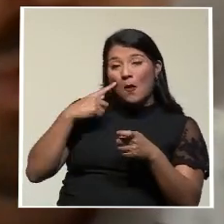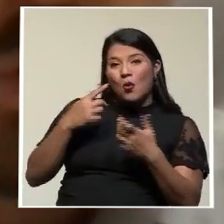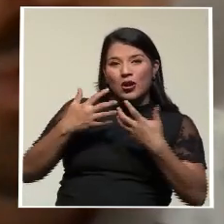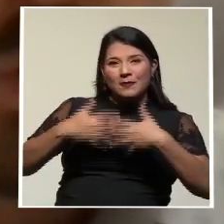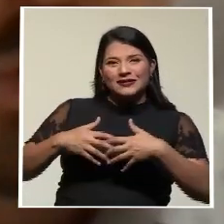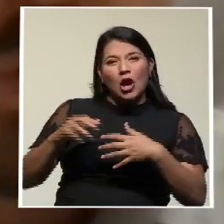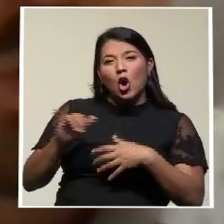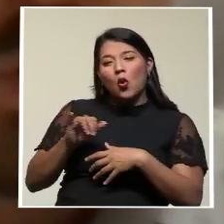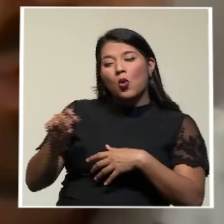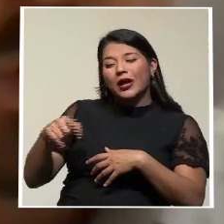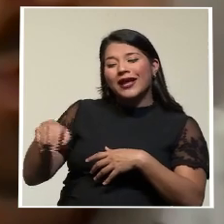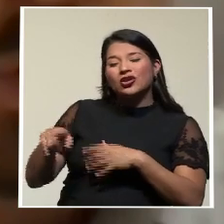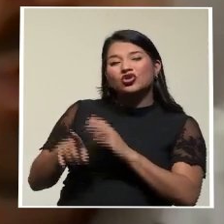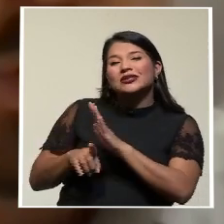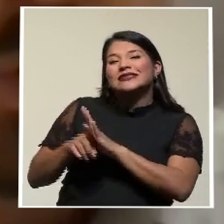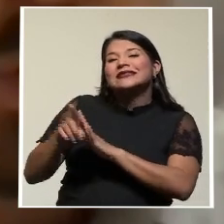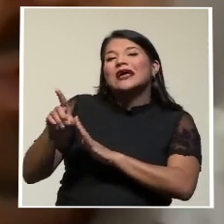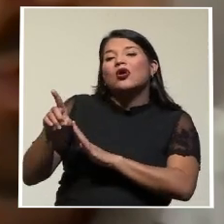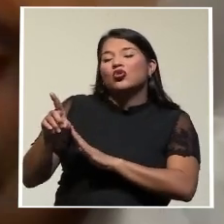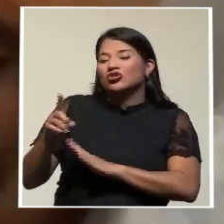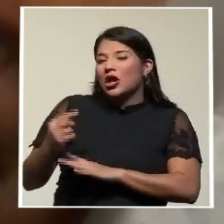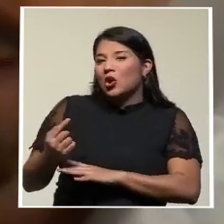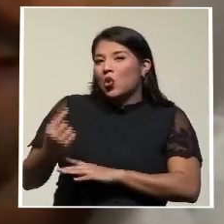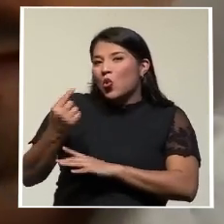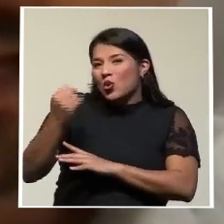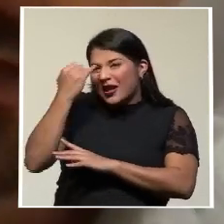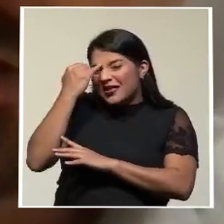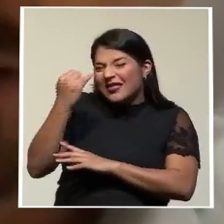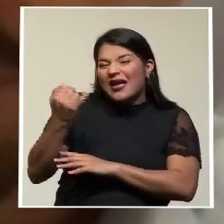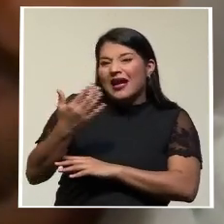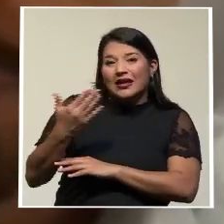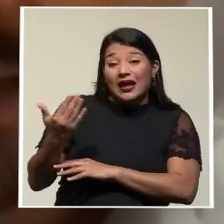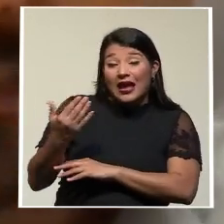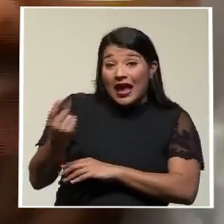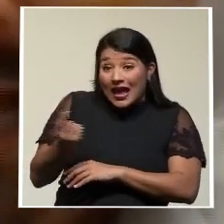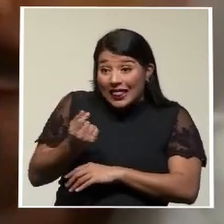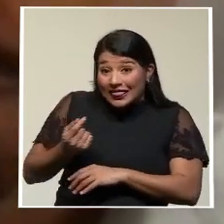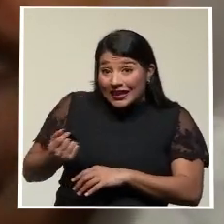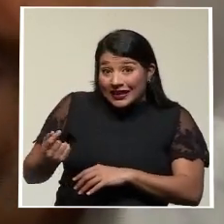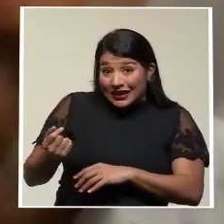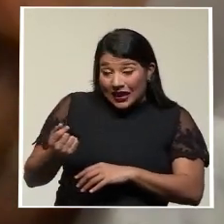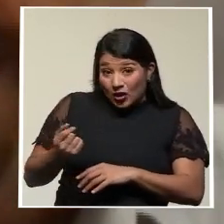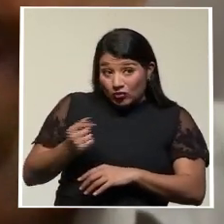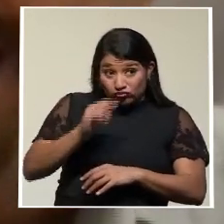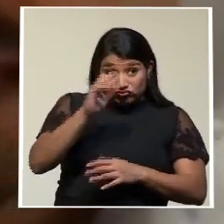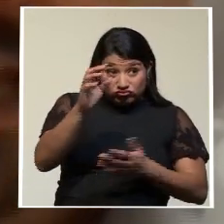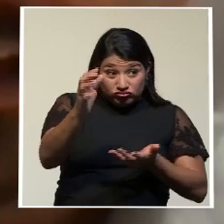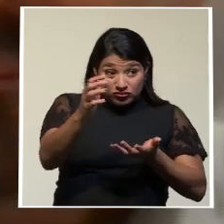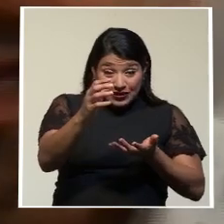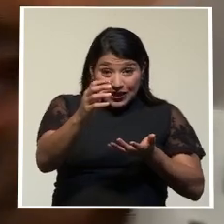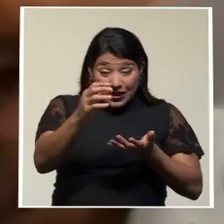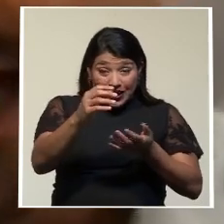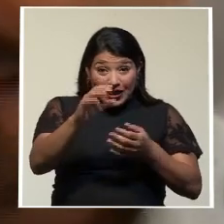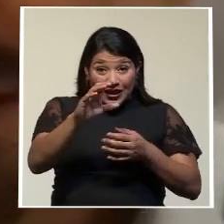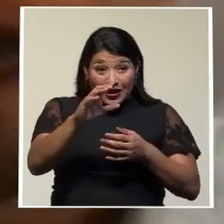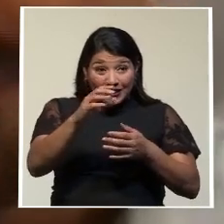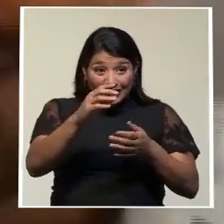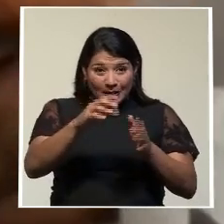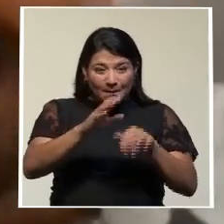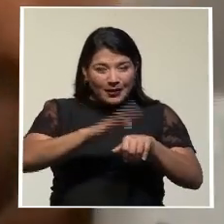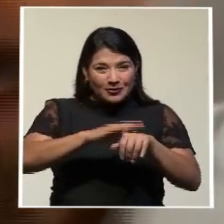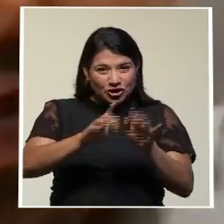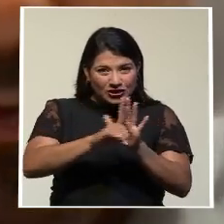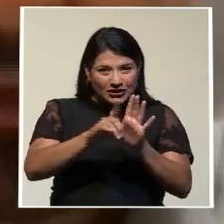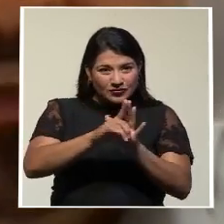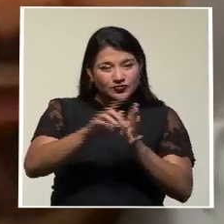Fonatel donde se ha difundido esta idea de que los recursos de este canon deben ir a parar a las mismas empresas